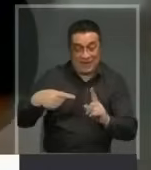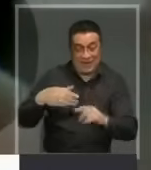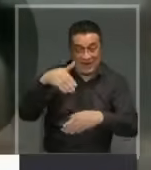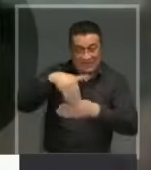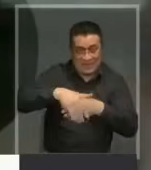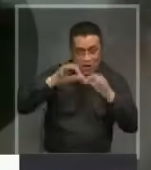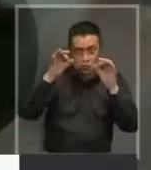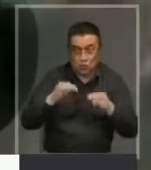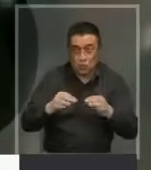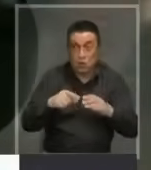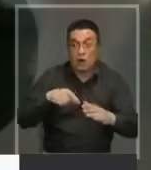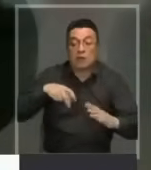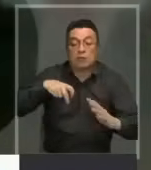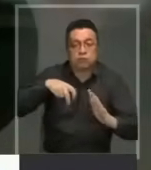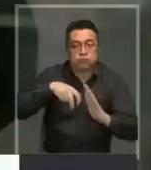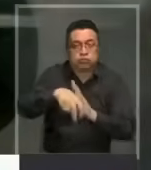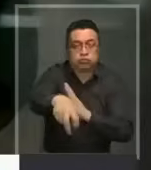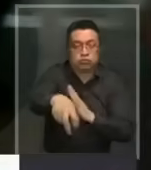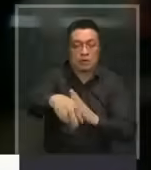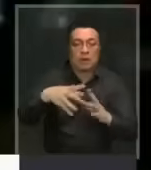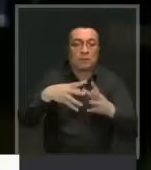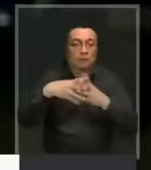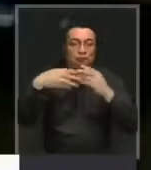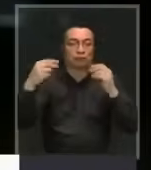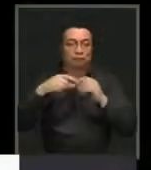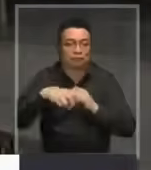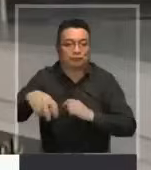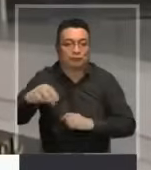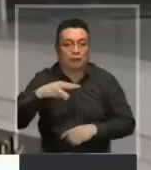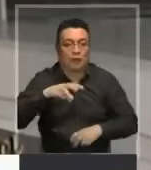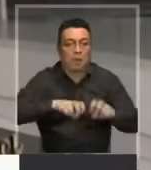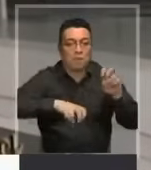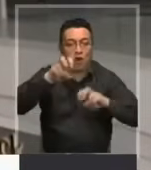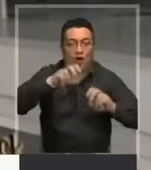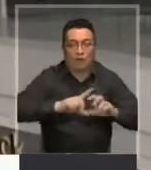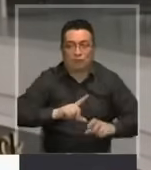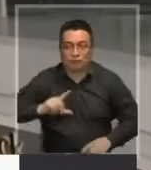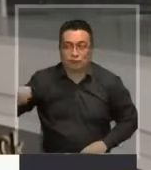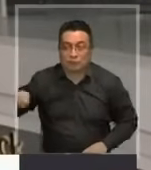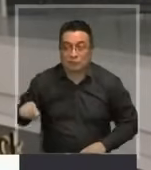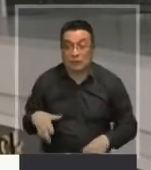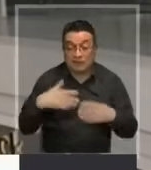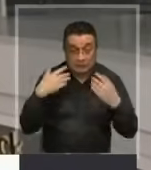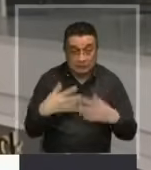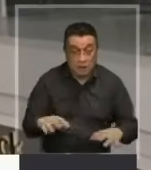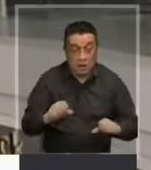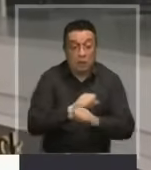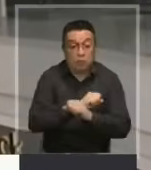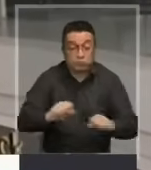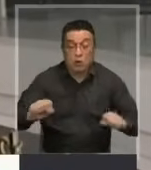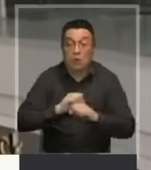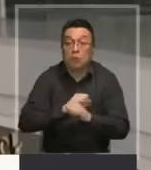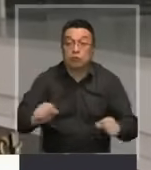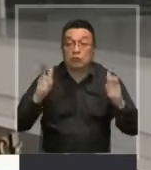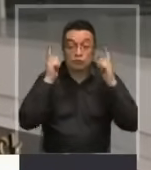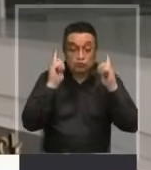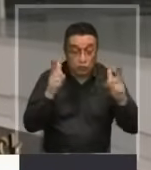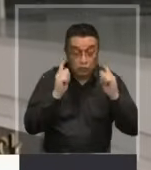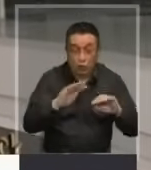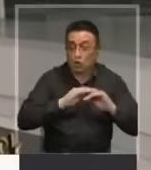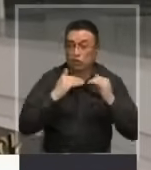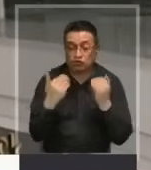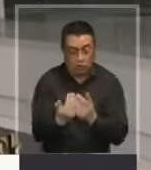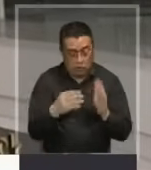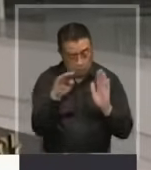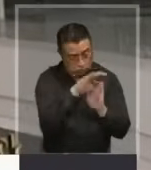segundos, cruza la puerta para escapar del mall. Apenas ocurridas las detonaciones de ruido, todos los protocolos